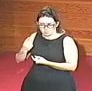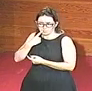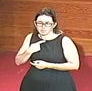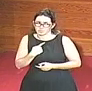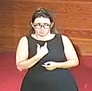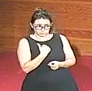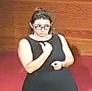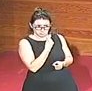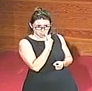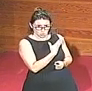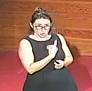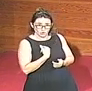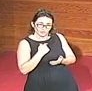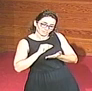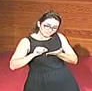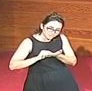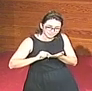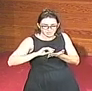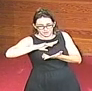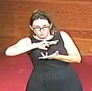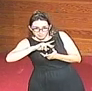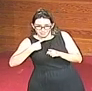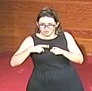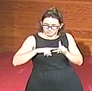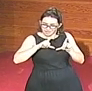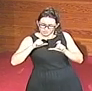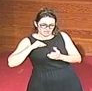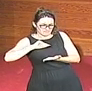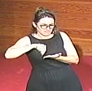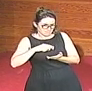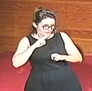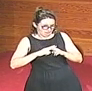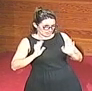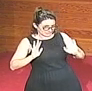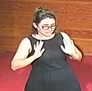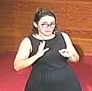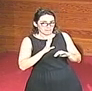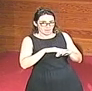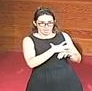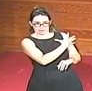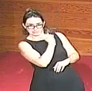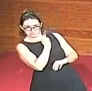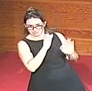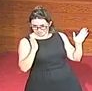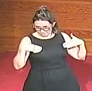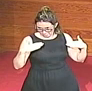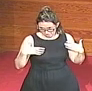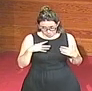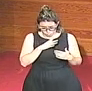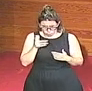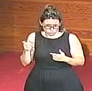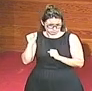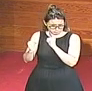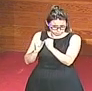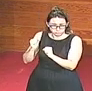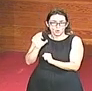las notas que ellos llaman, los reportajes, las fotos, para que no les encuentren después, y es una carnicería, o